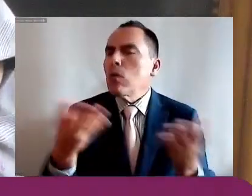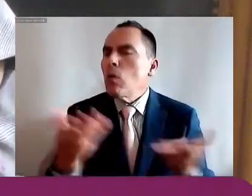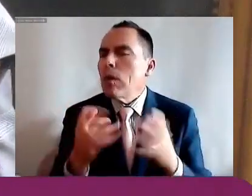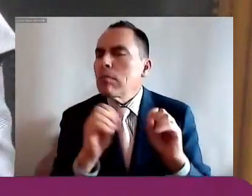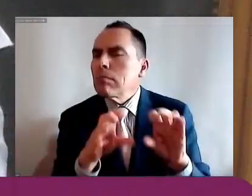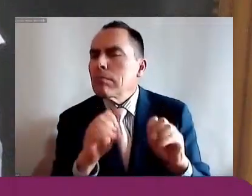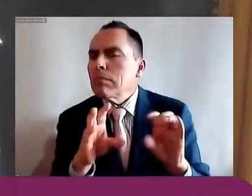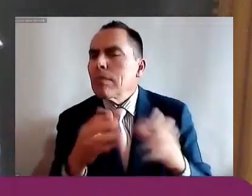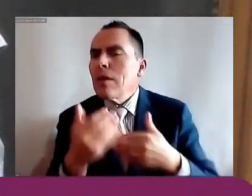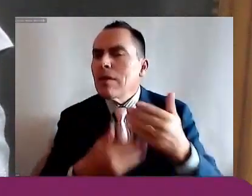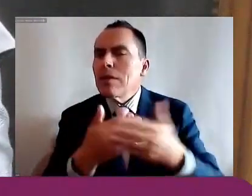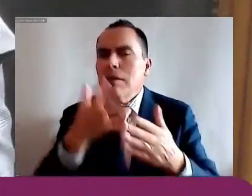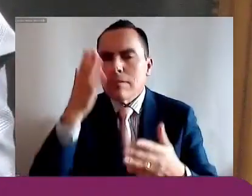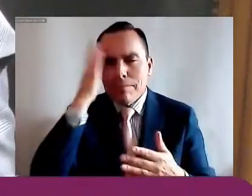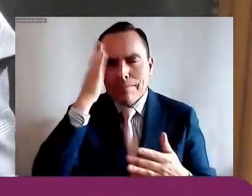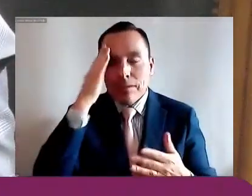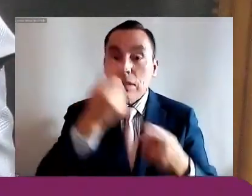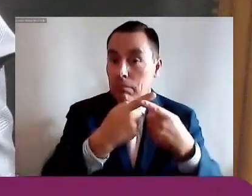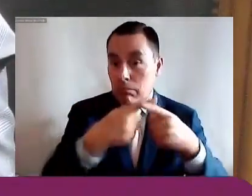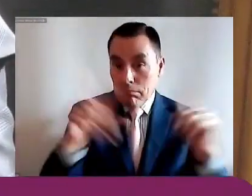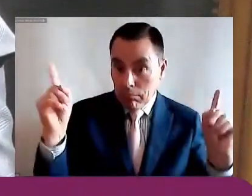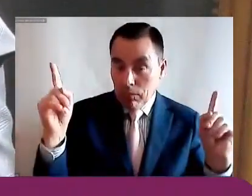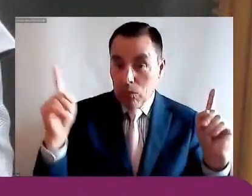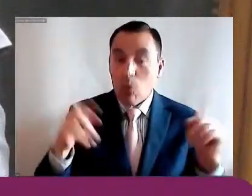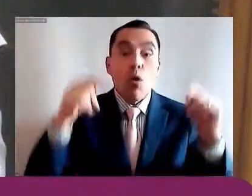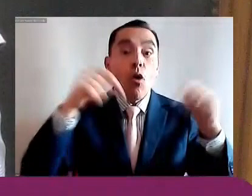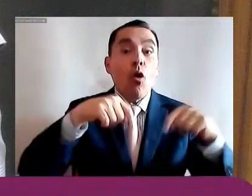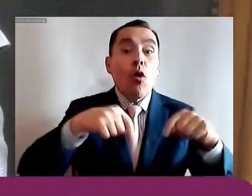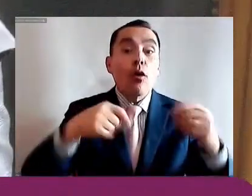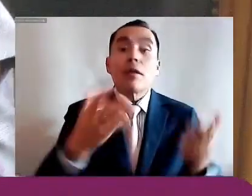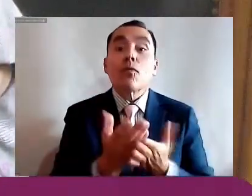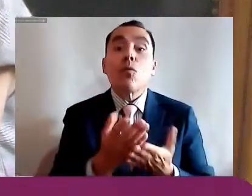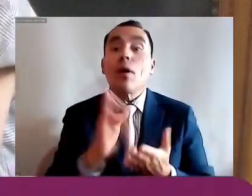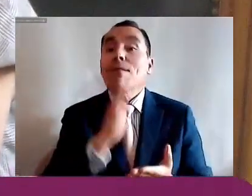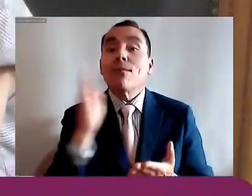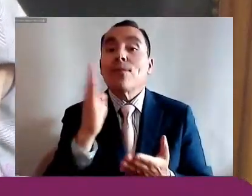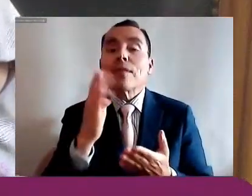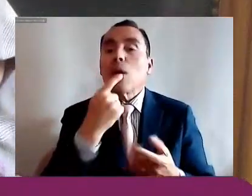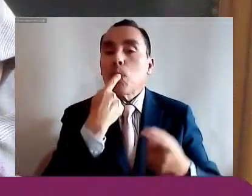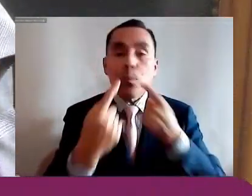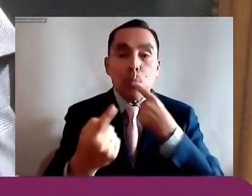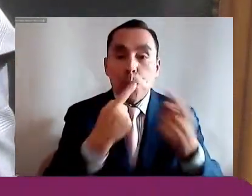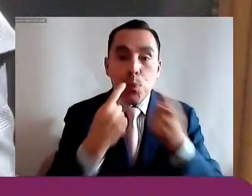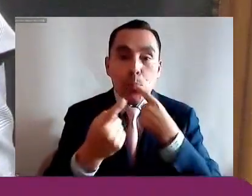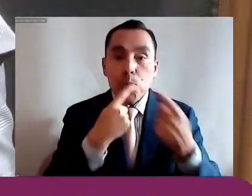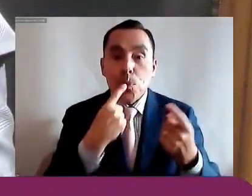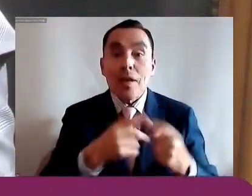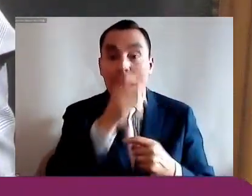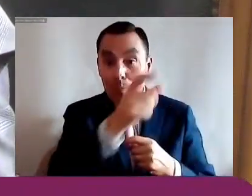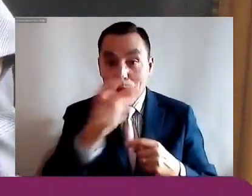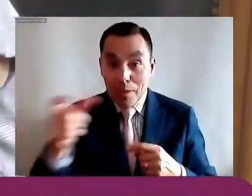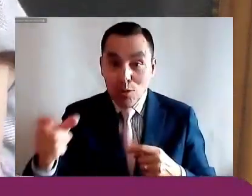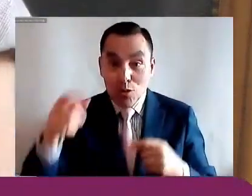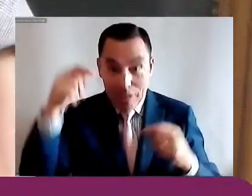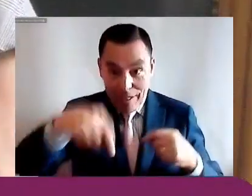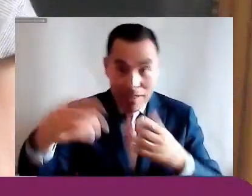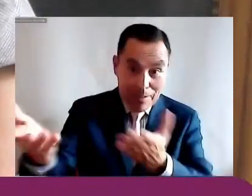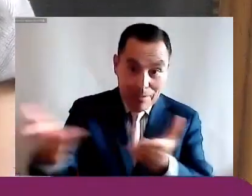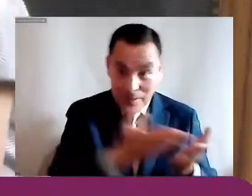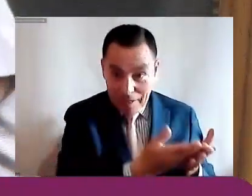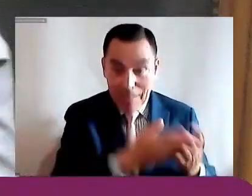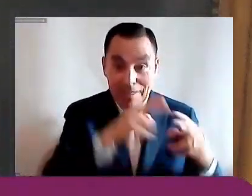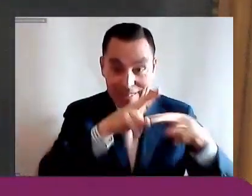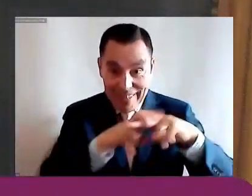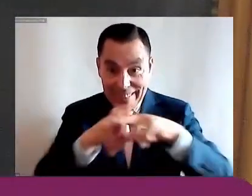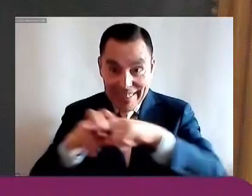metodología que pretende ser distinta porque va a ser en base a preguntas y esperamos que nuestras personas invitadas puedan abordarla de la